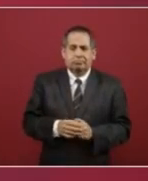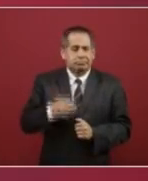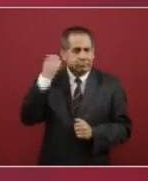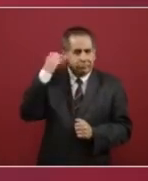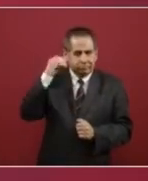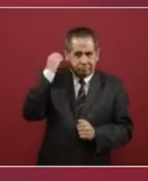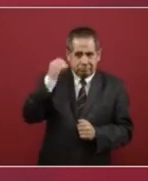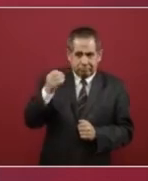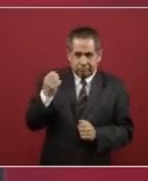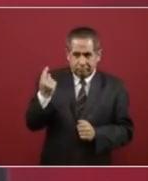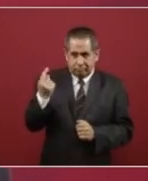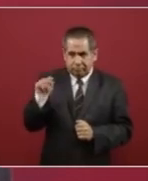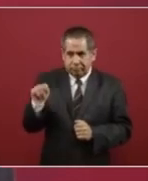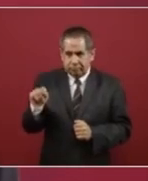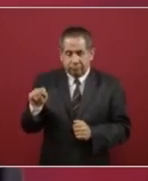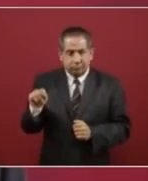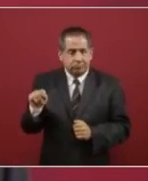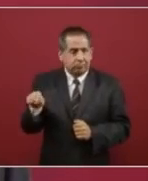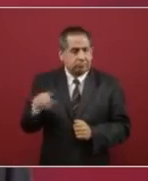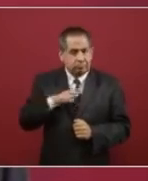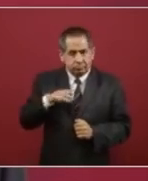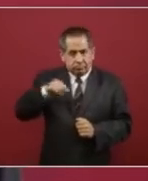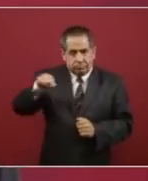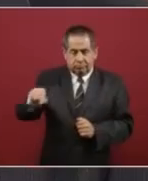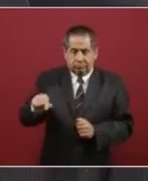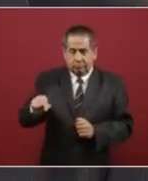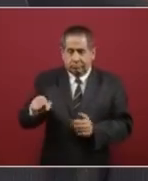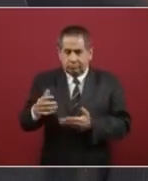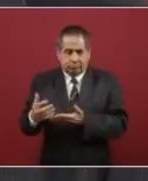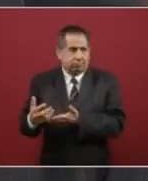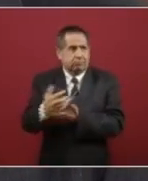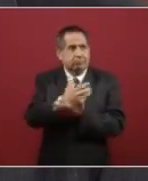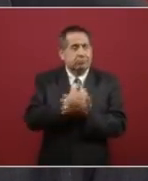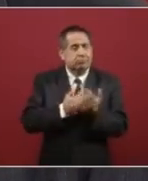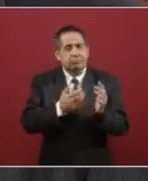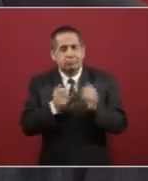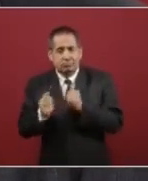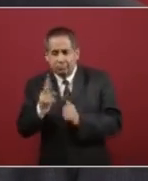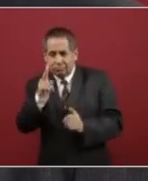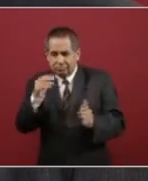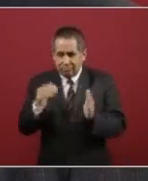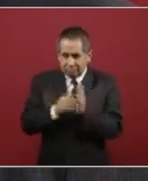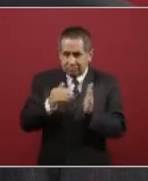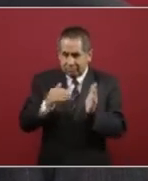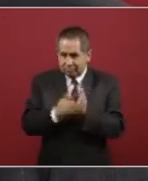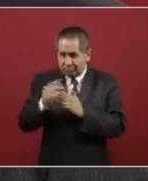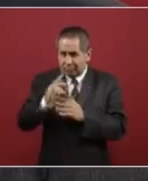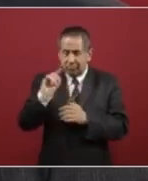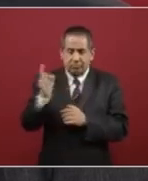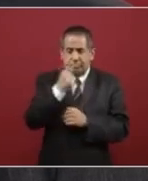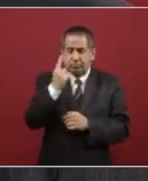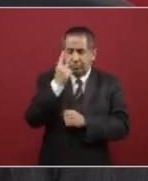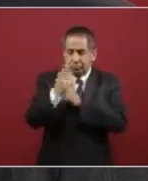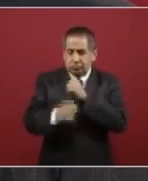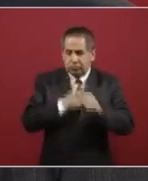Oaxaca recibe cerca de 2,000 millones de dólares al año